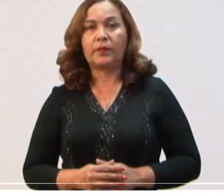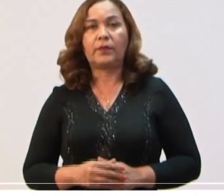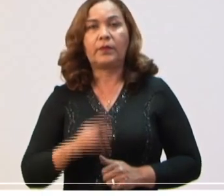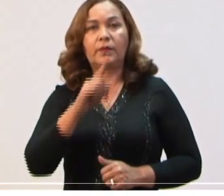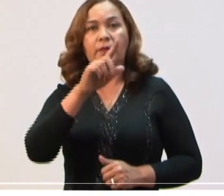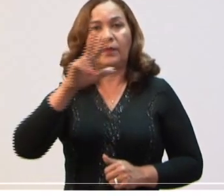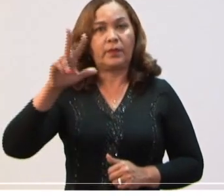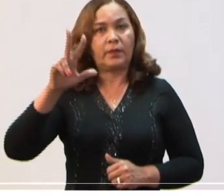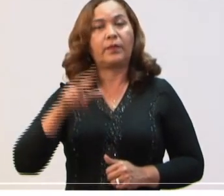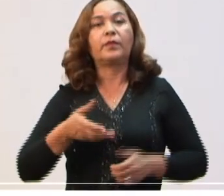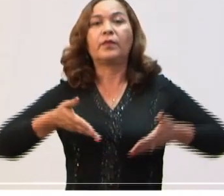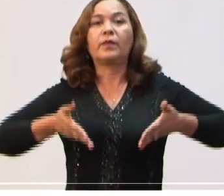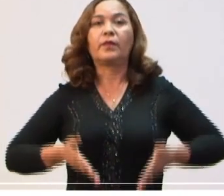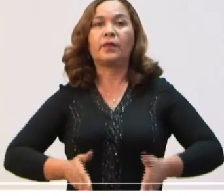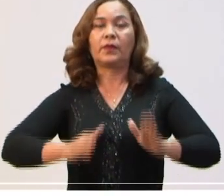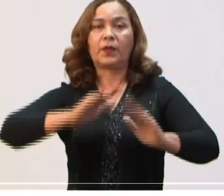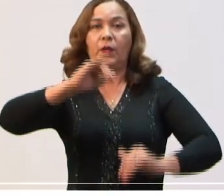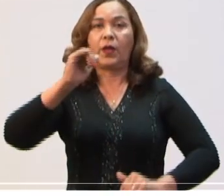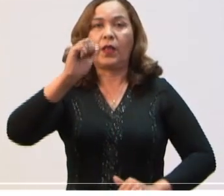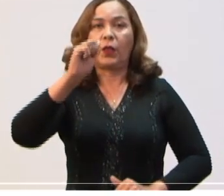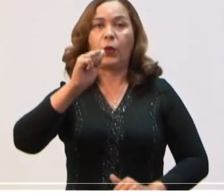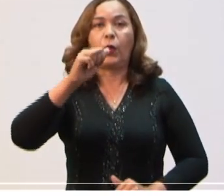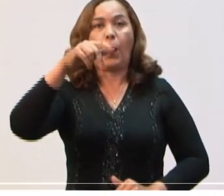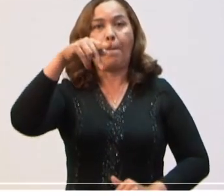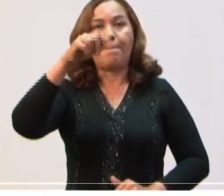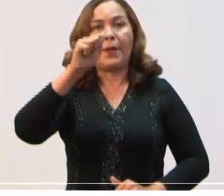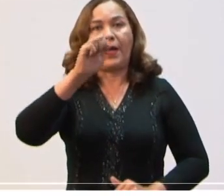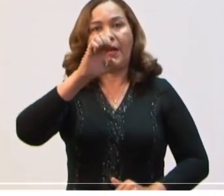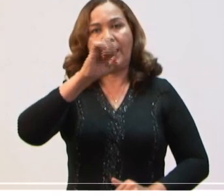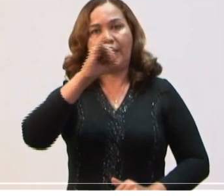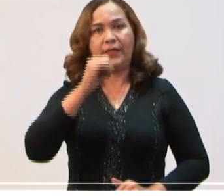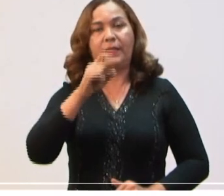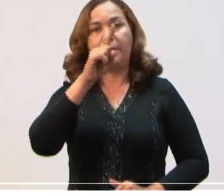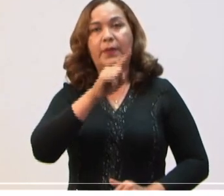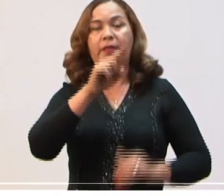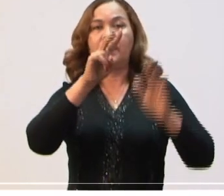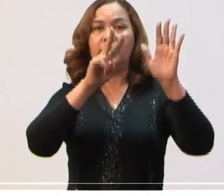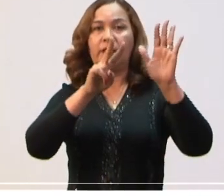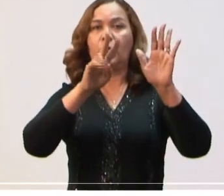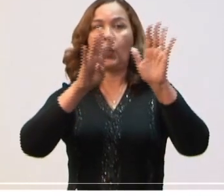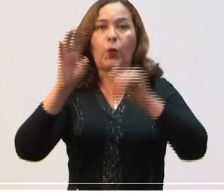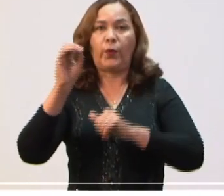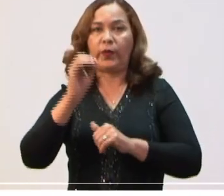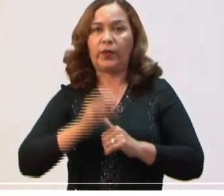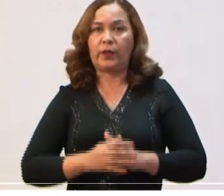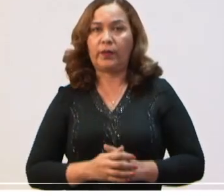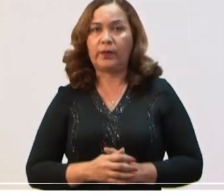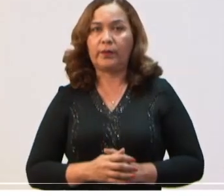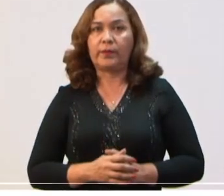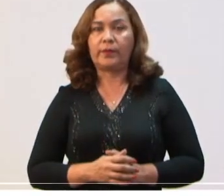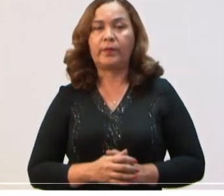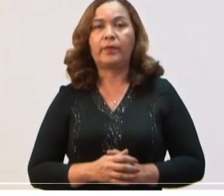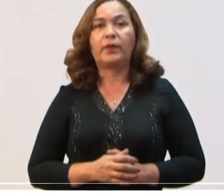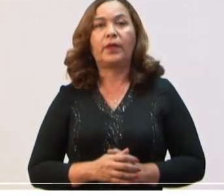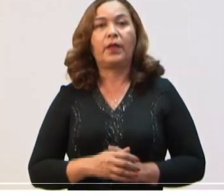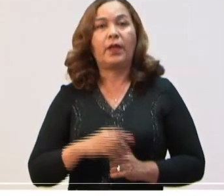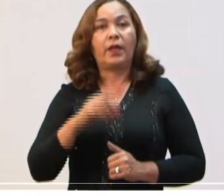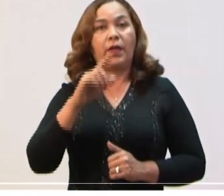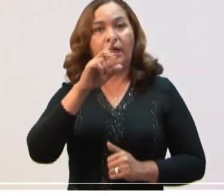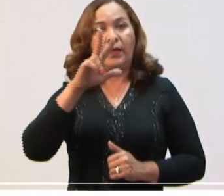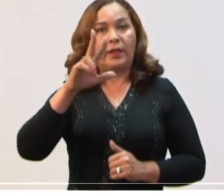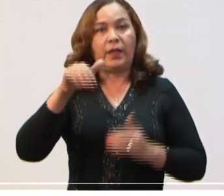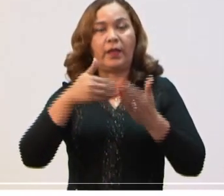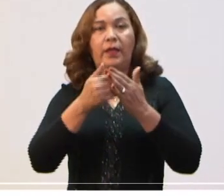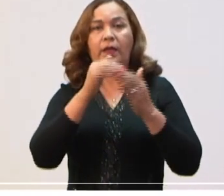día 13 natalicio de josé antonio país 1790 del día